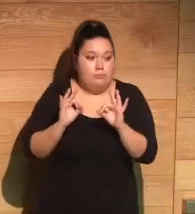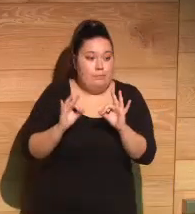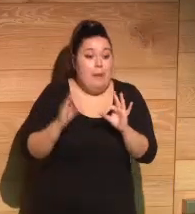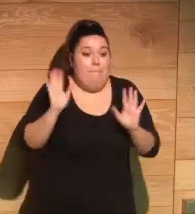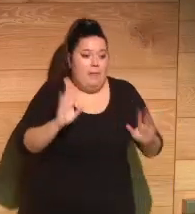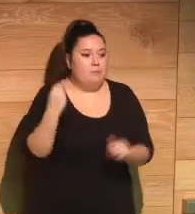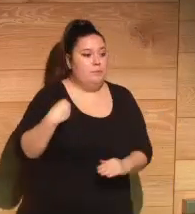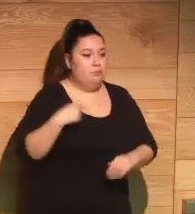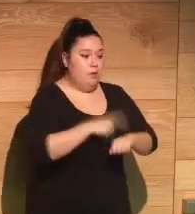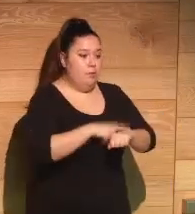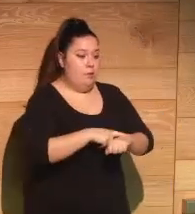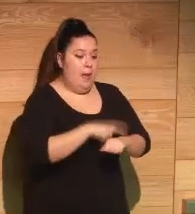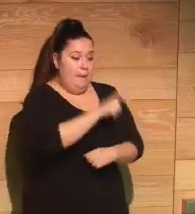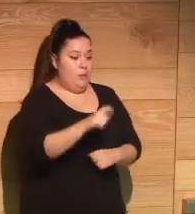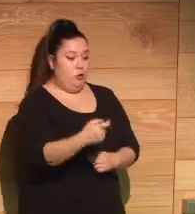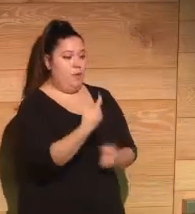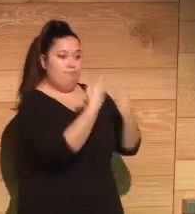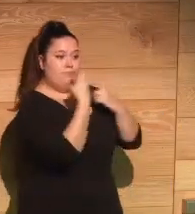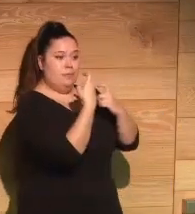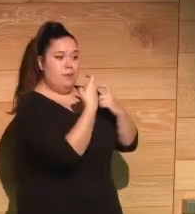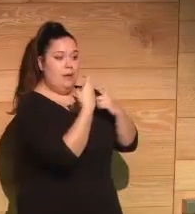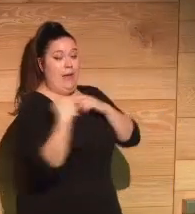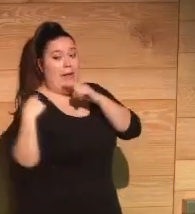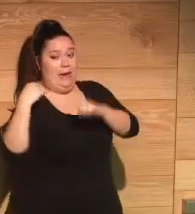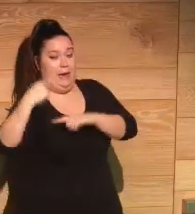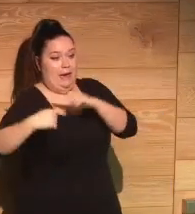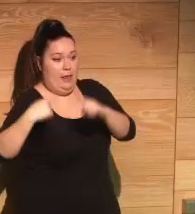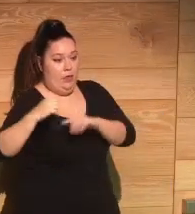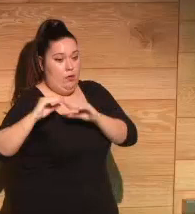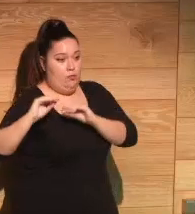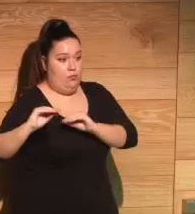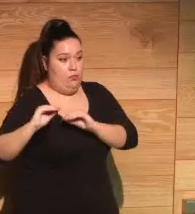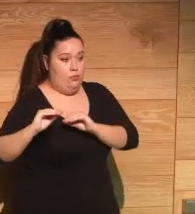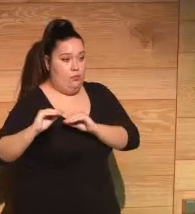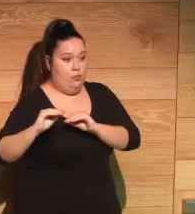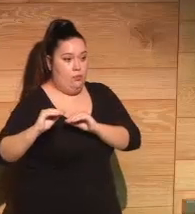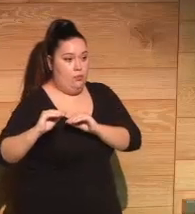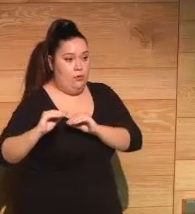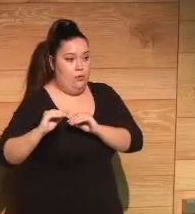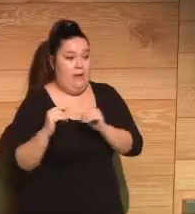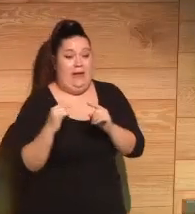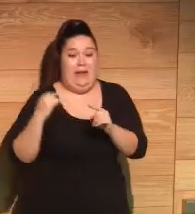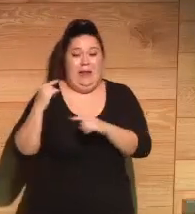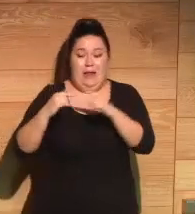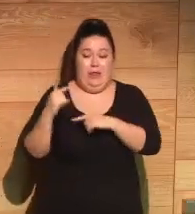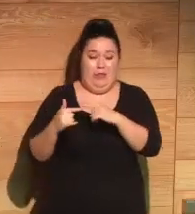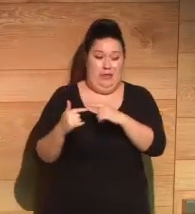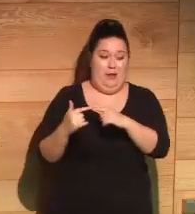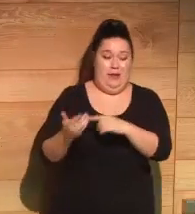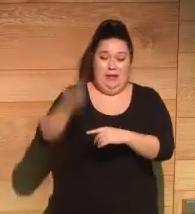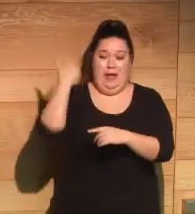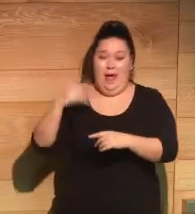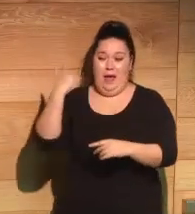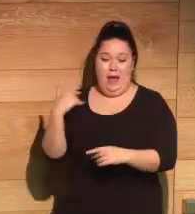las personas que más me han enseñado son personas de esa generación, personas que han estado machacadas por sus contemporáneos, y